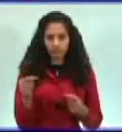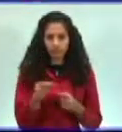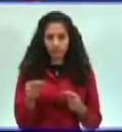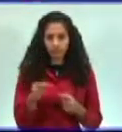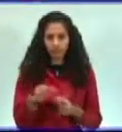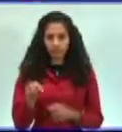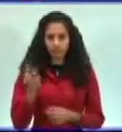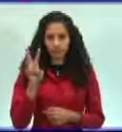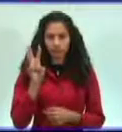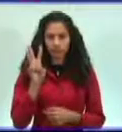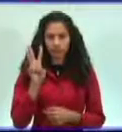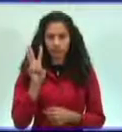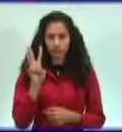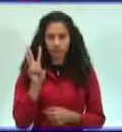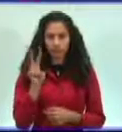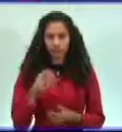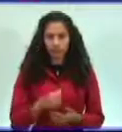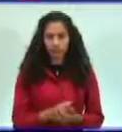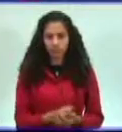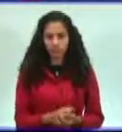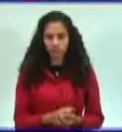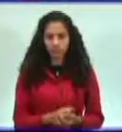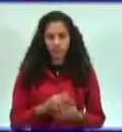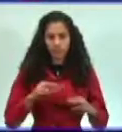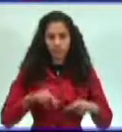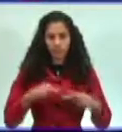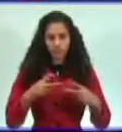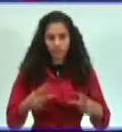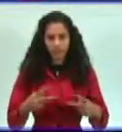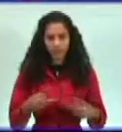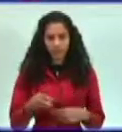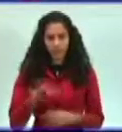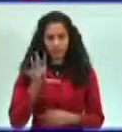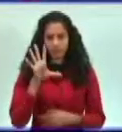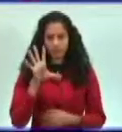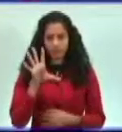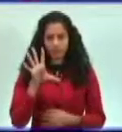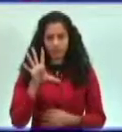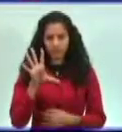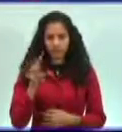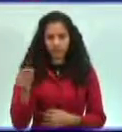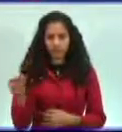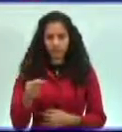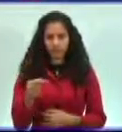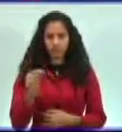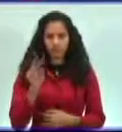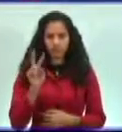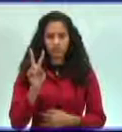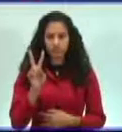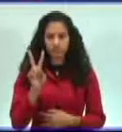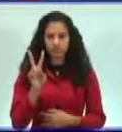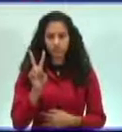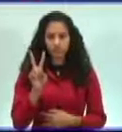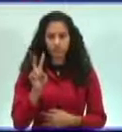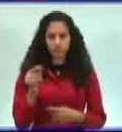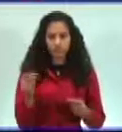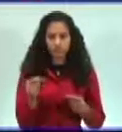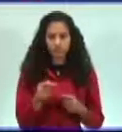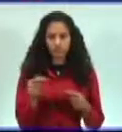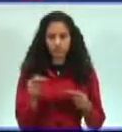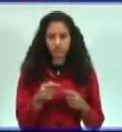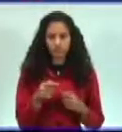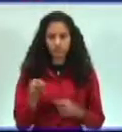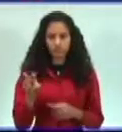es igual a 3. Repitan conmigo. 5 menos 2